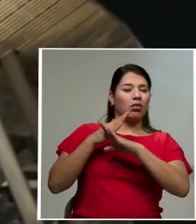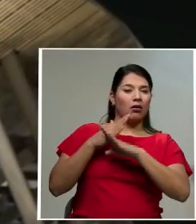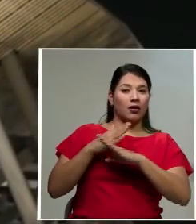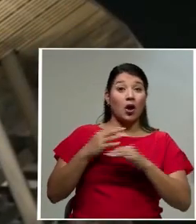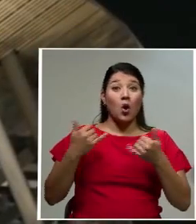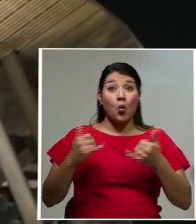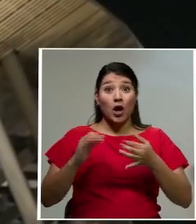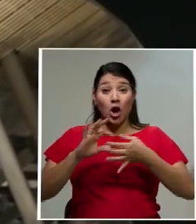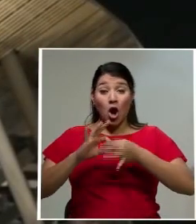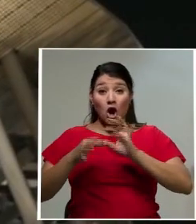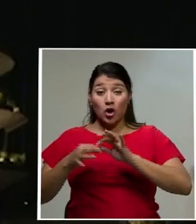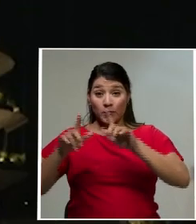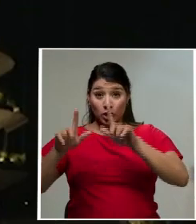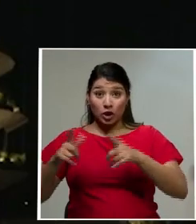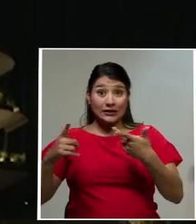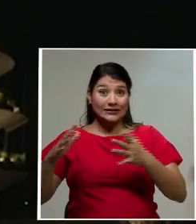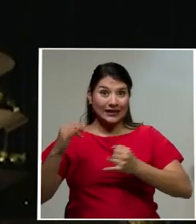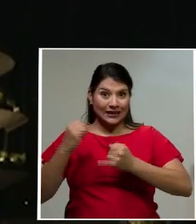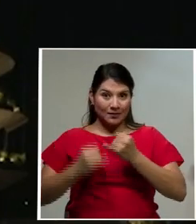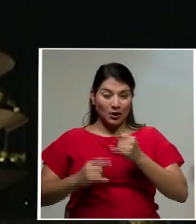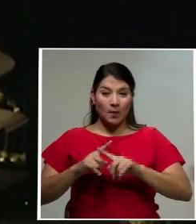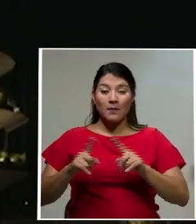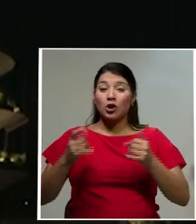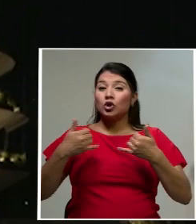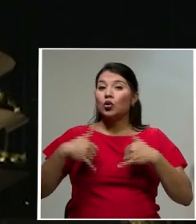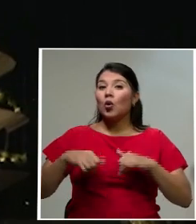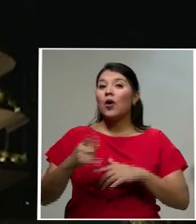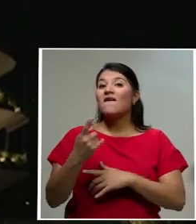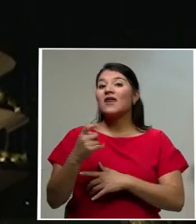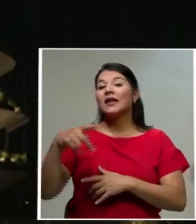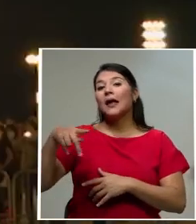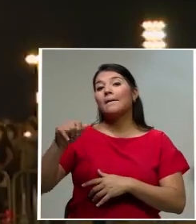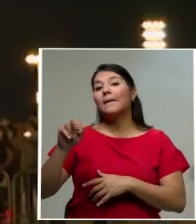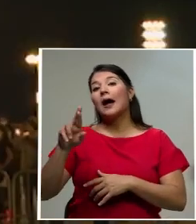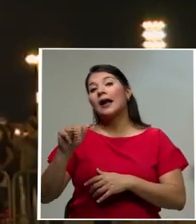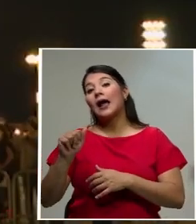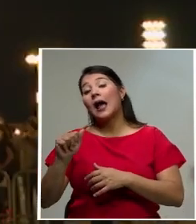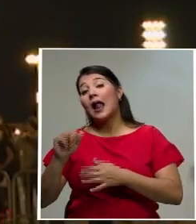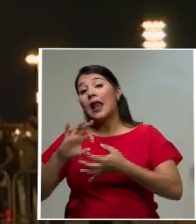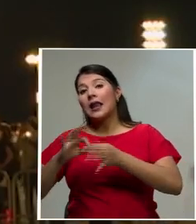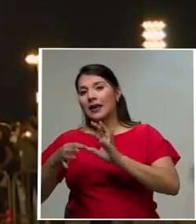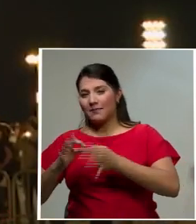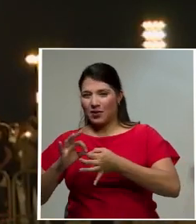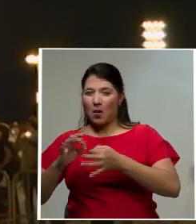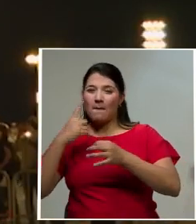Olímpicos de Tokio ya son parte de la historia, pero todavía restan los Paralímpicos, que comenzarán el